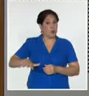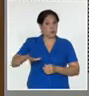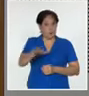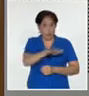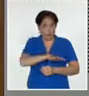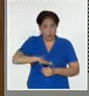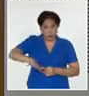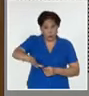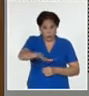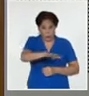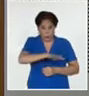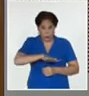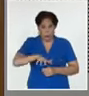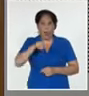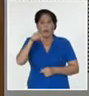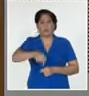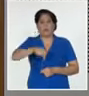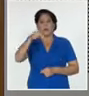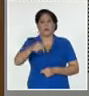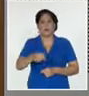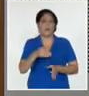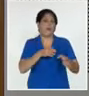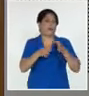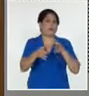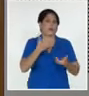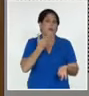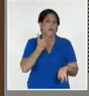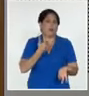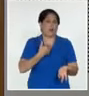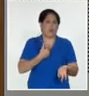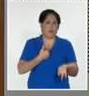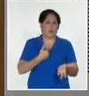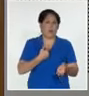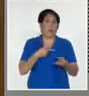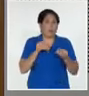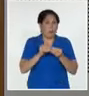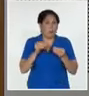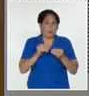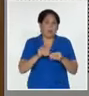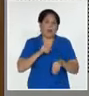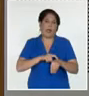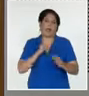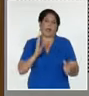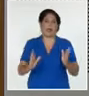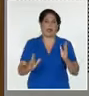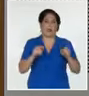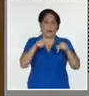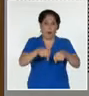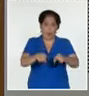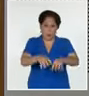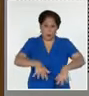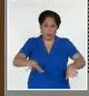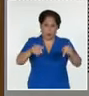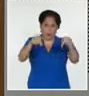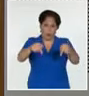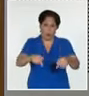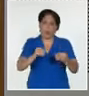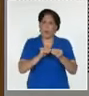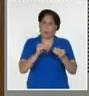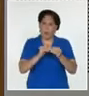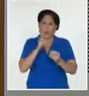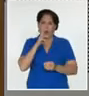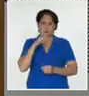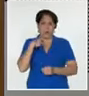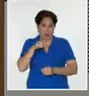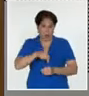sociedad y actualizar su funcionamiento en correspondencia con la misión y el contexto actual, fue aprobada